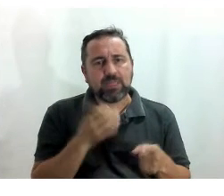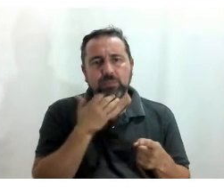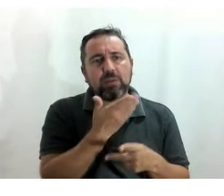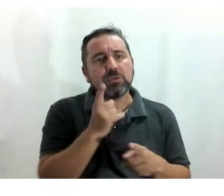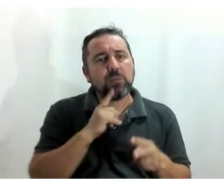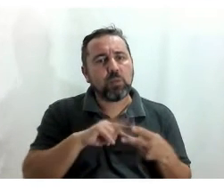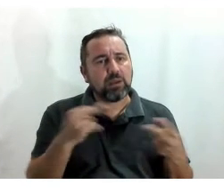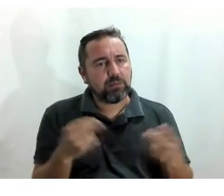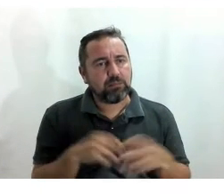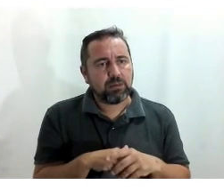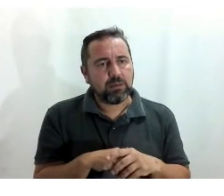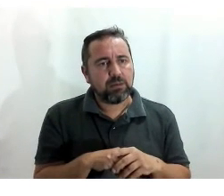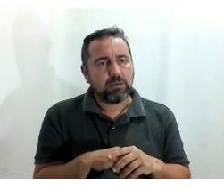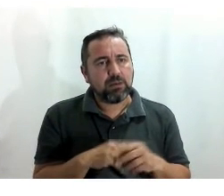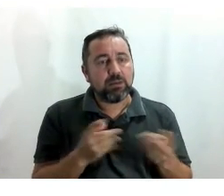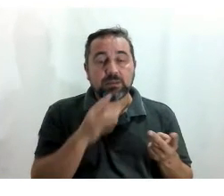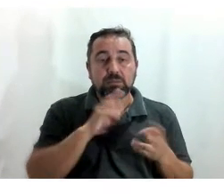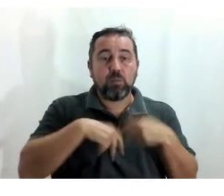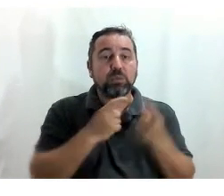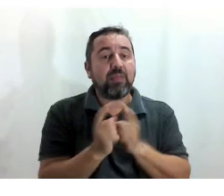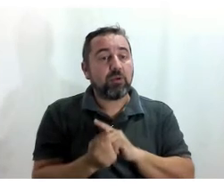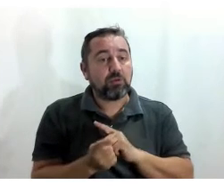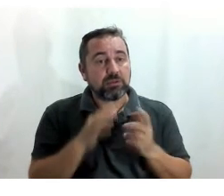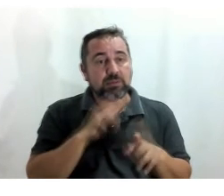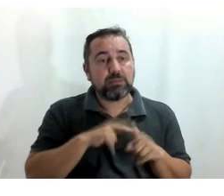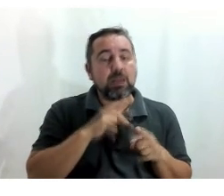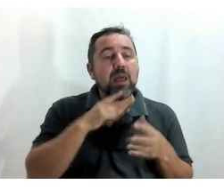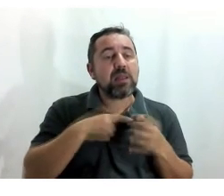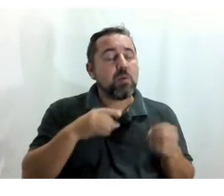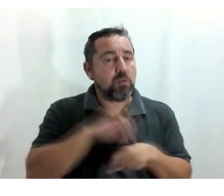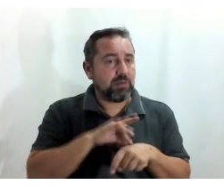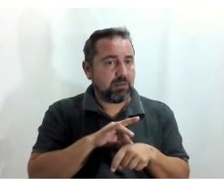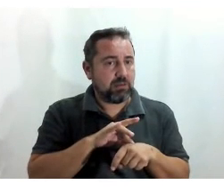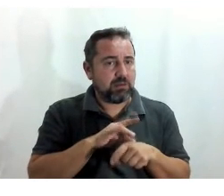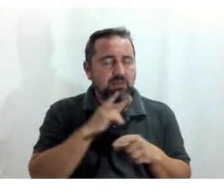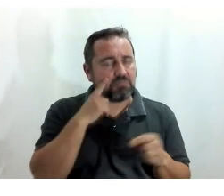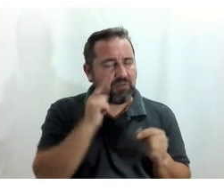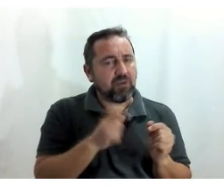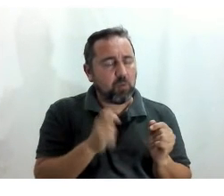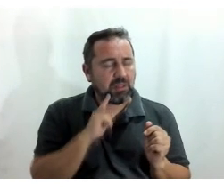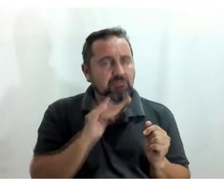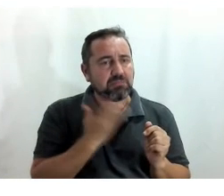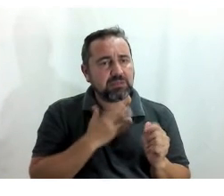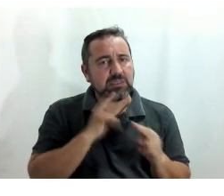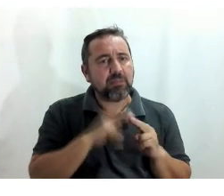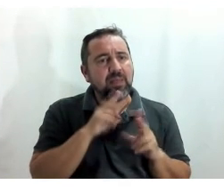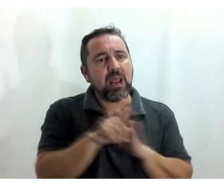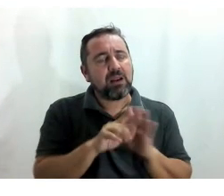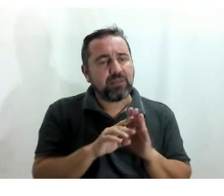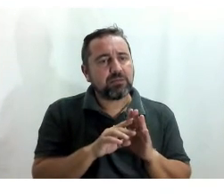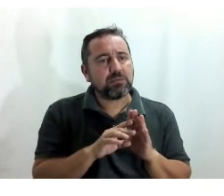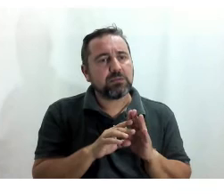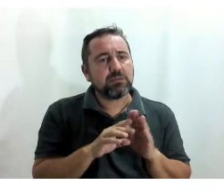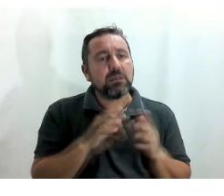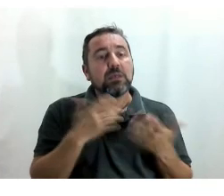gen, autogerdina, cuya mutación en él causa neuropatía auditiva, es causa bastante frecuente dentro de la recesiva. Lo que se hizo